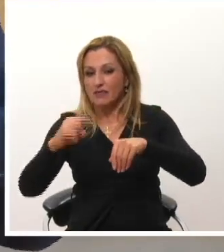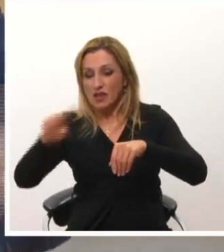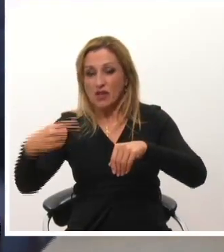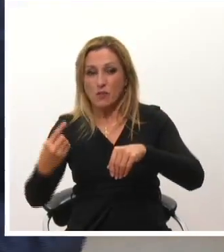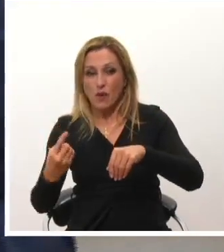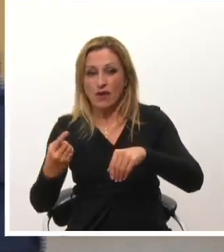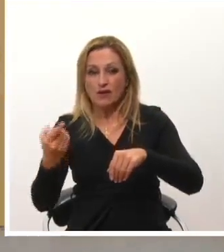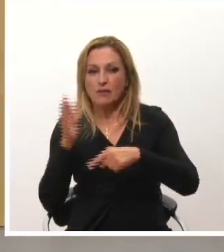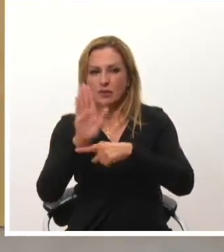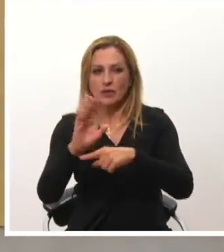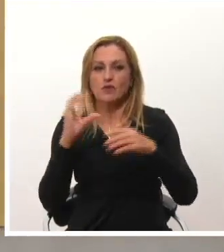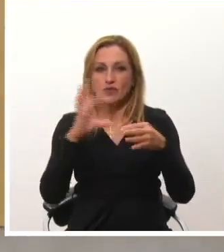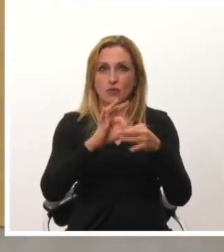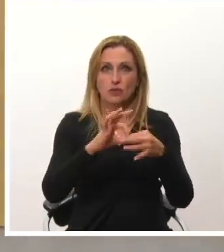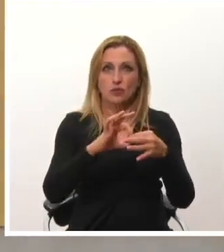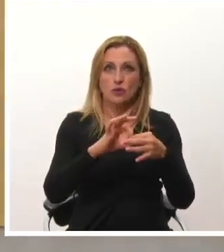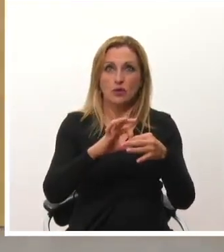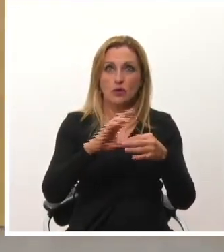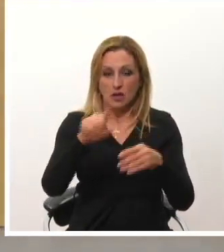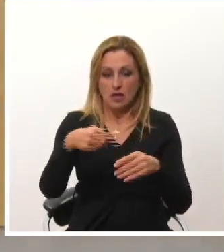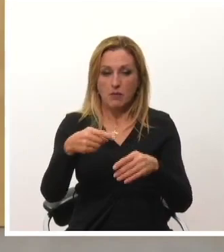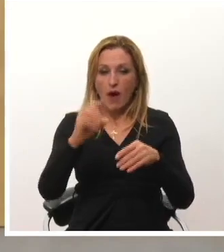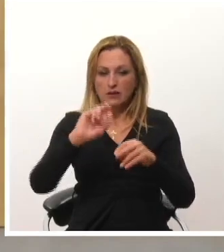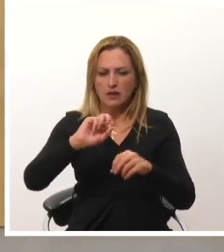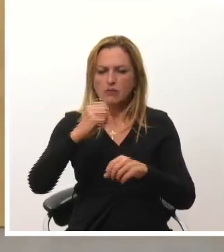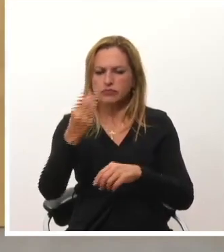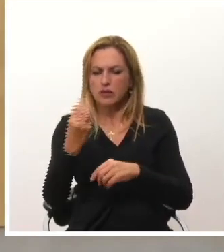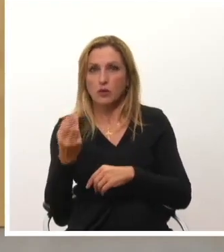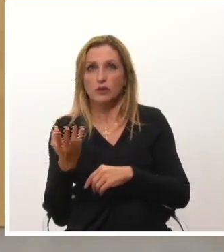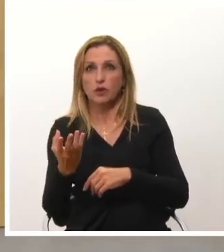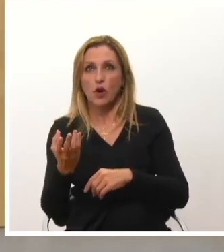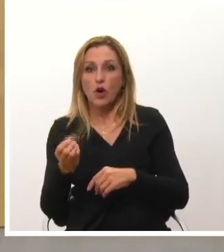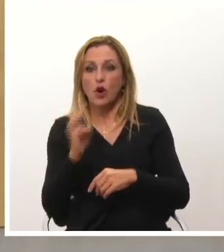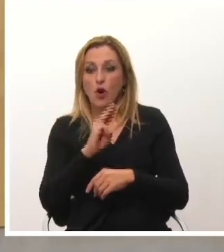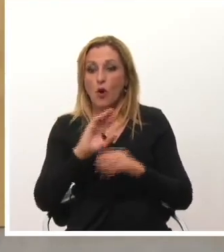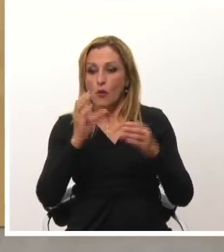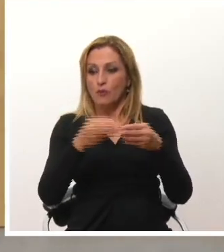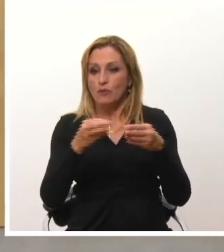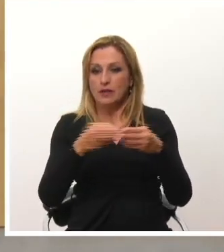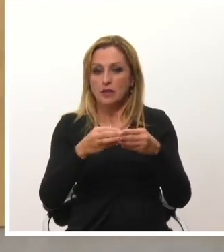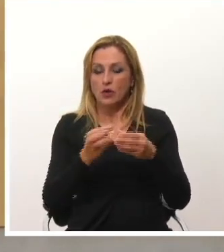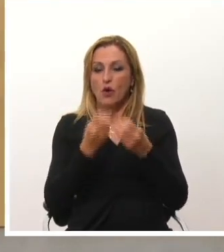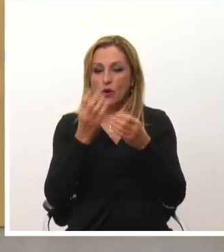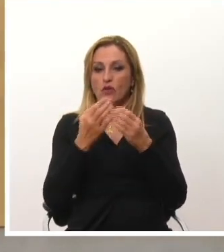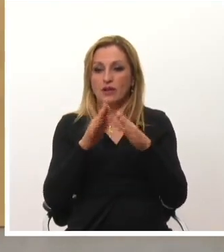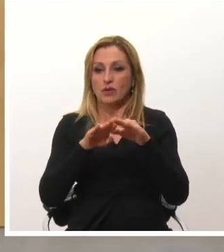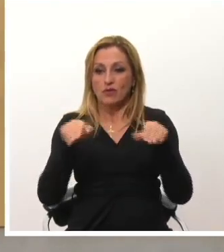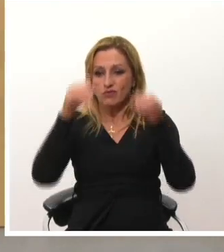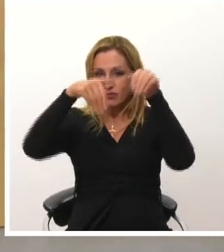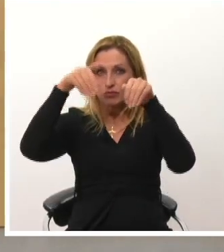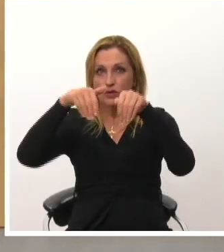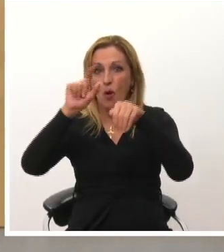la con las personas designadas por la junta electoral tenemos los datos los partidos tienen los datos de cada mesa una una